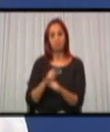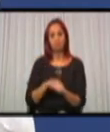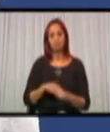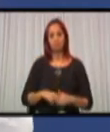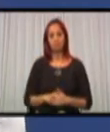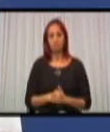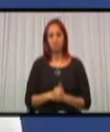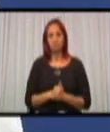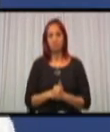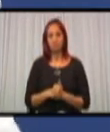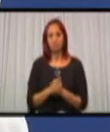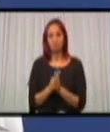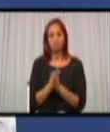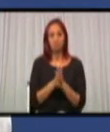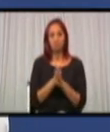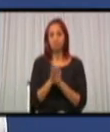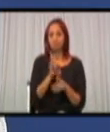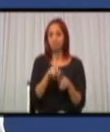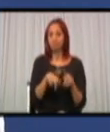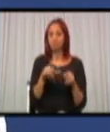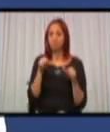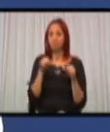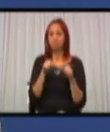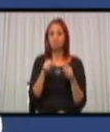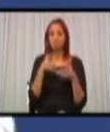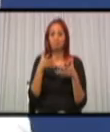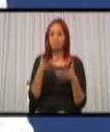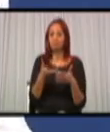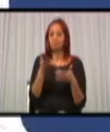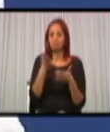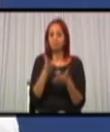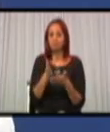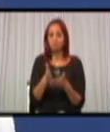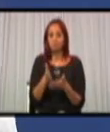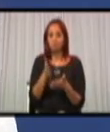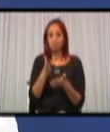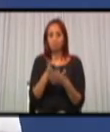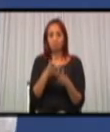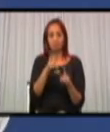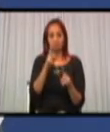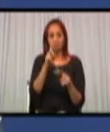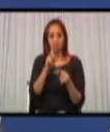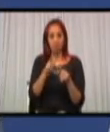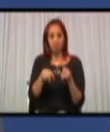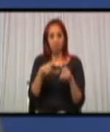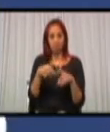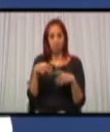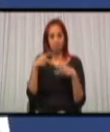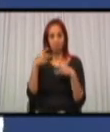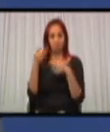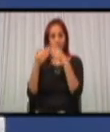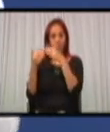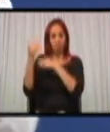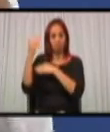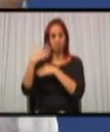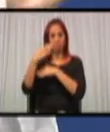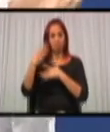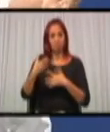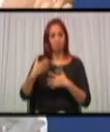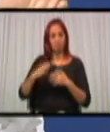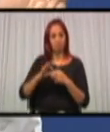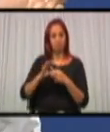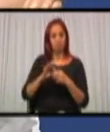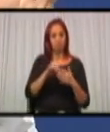Queremos ser ambiciosos, no podemos seguir estando estancados, no podemos seguir viviendo del pasado y de la sombra